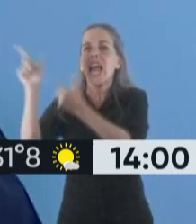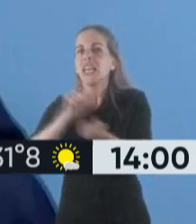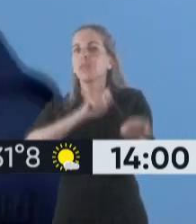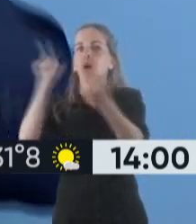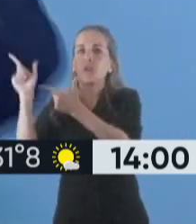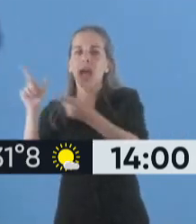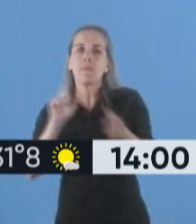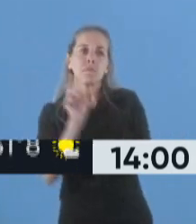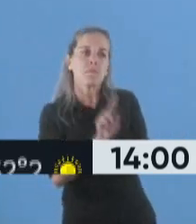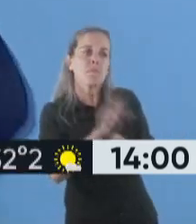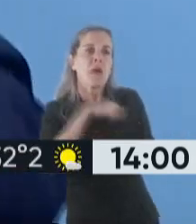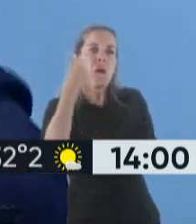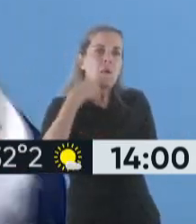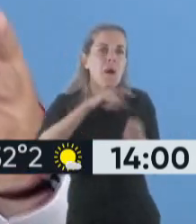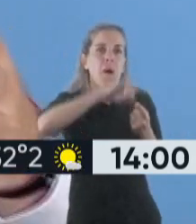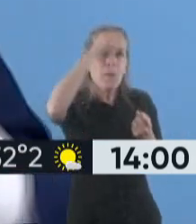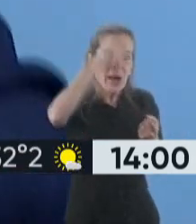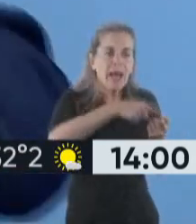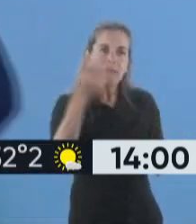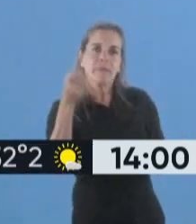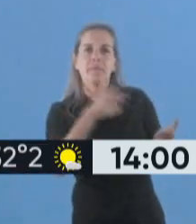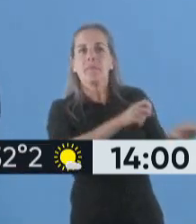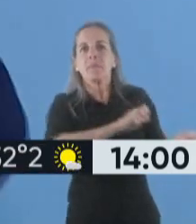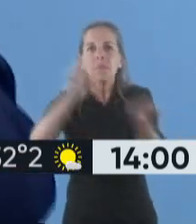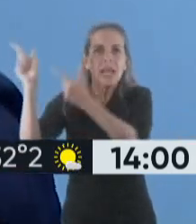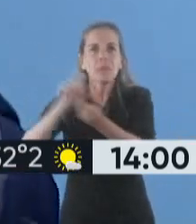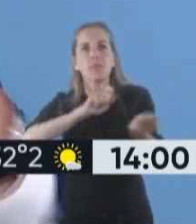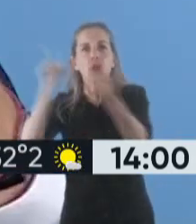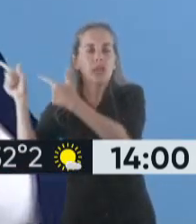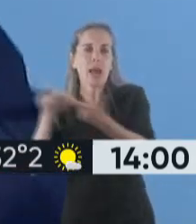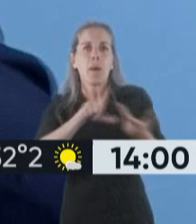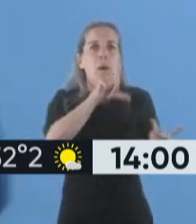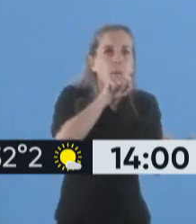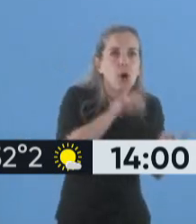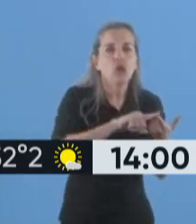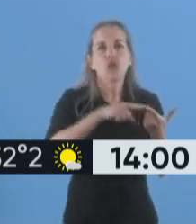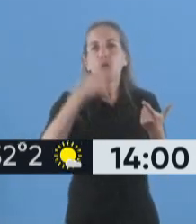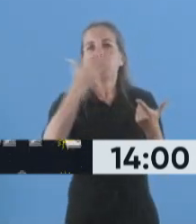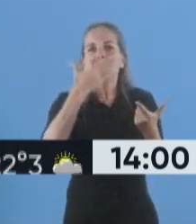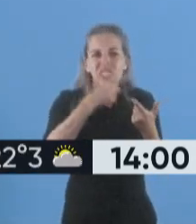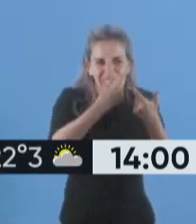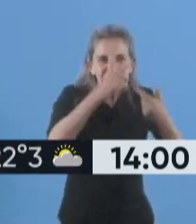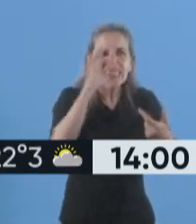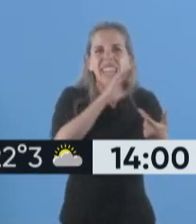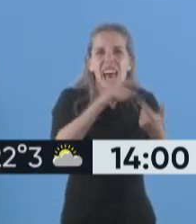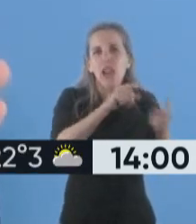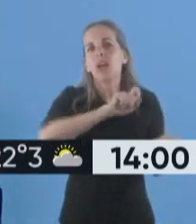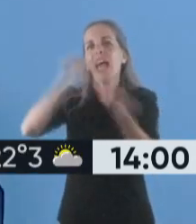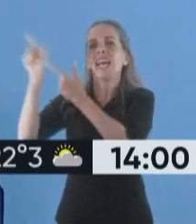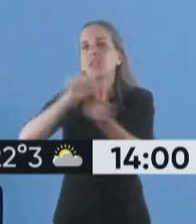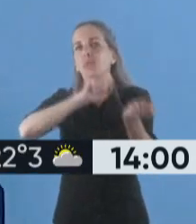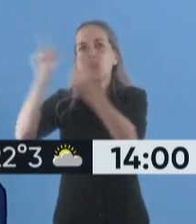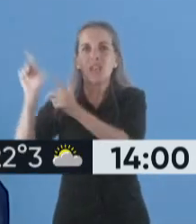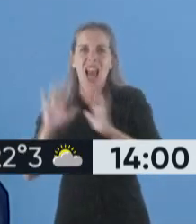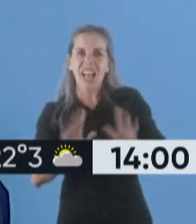Faenar vacas y exportarlas, faenar pollos y exportarlos, faenar cerdos y exportarlos. Y la industria allí